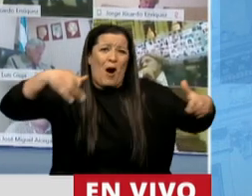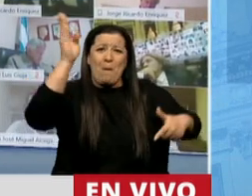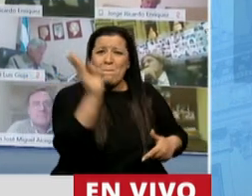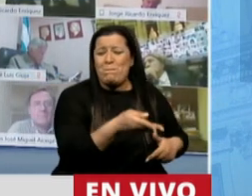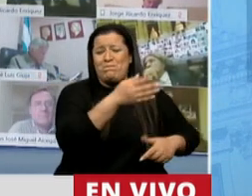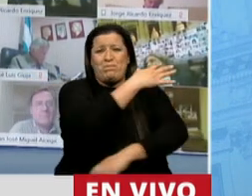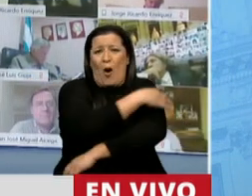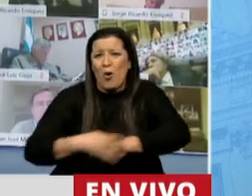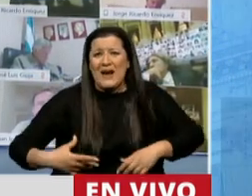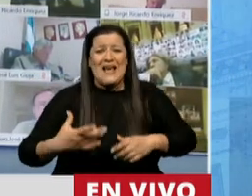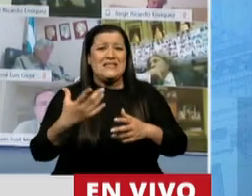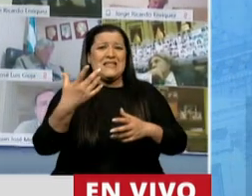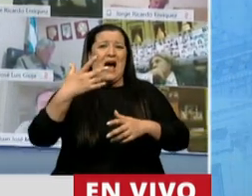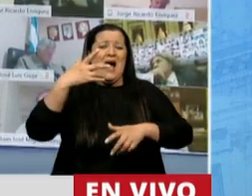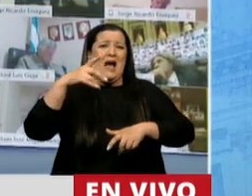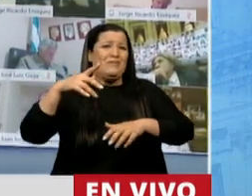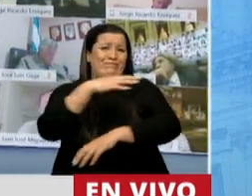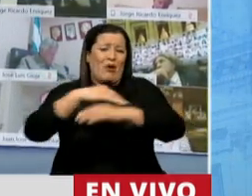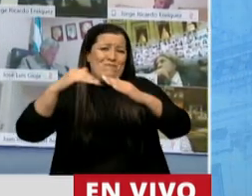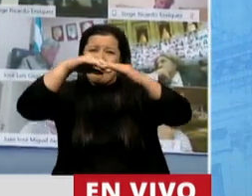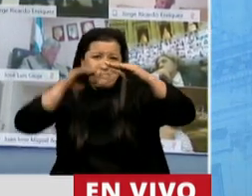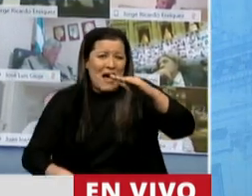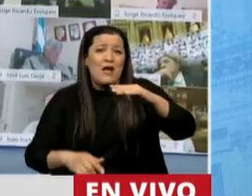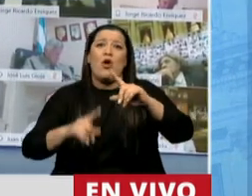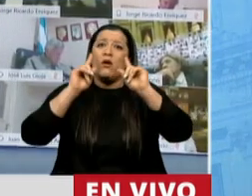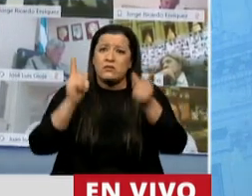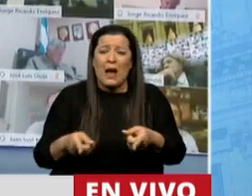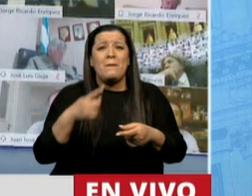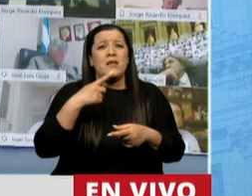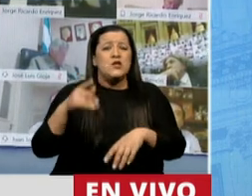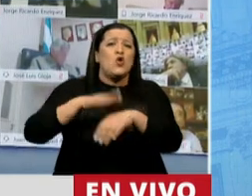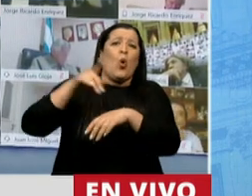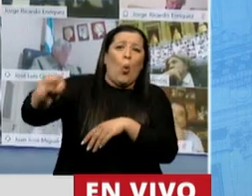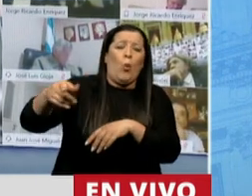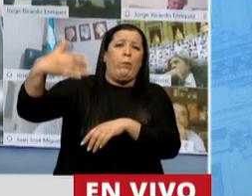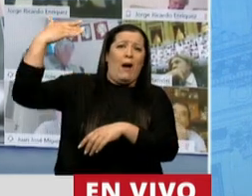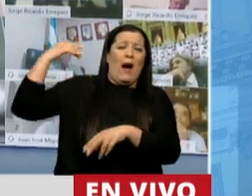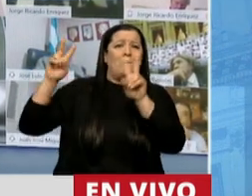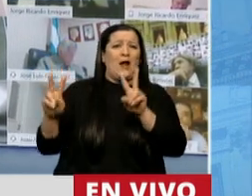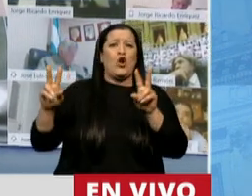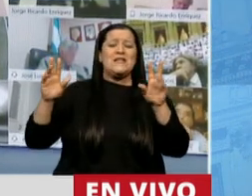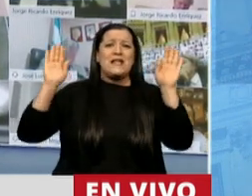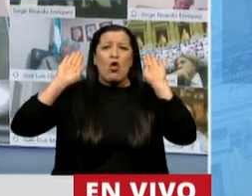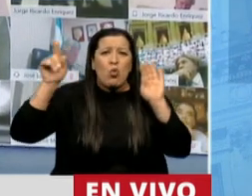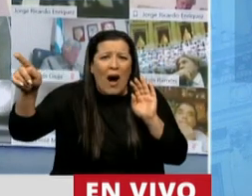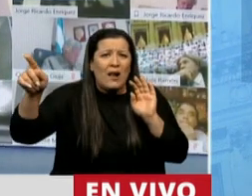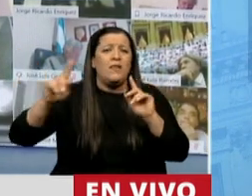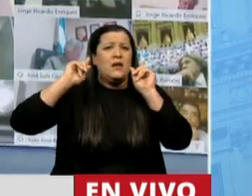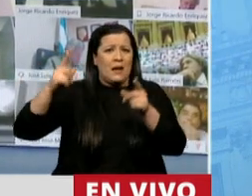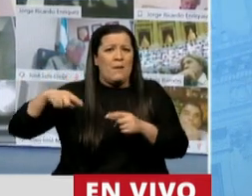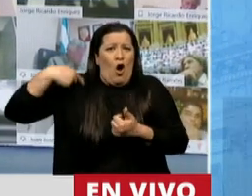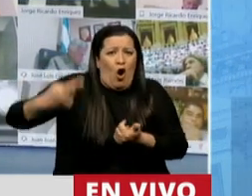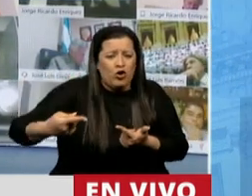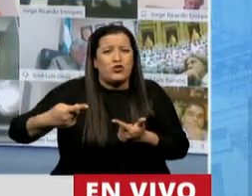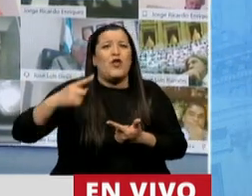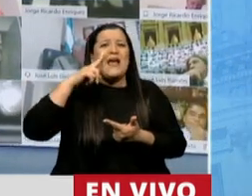del historia y se los van a batir a otro gobierno peronista el de dualde en el 2002 que se lo batió a otro gobierno peronista